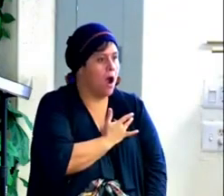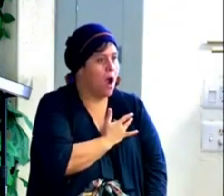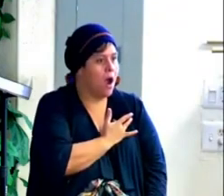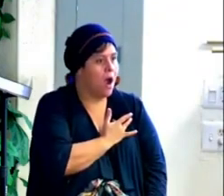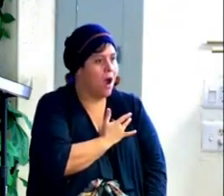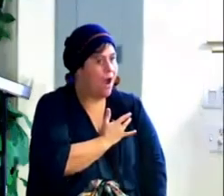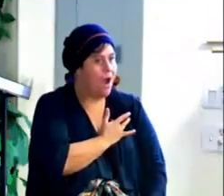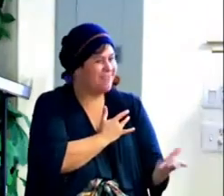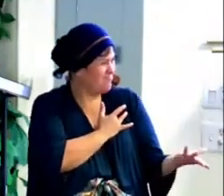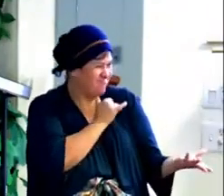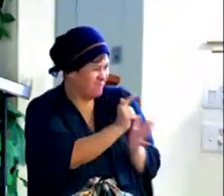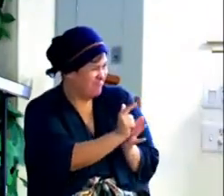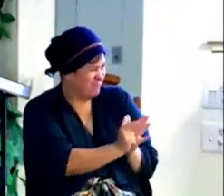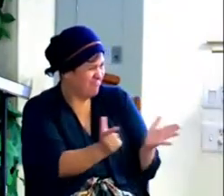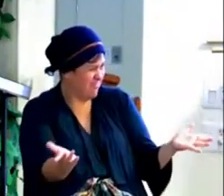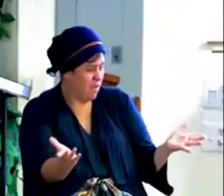no